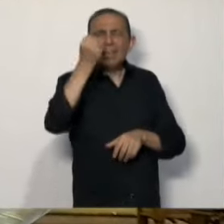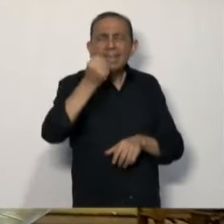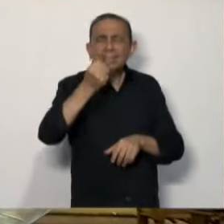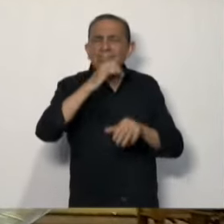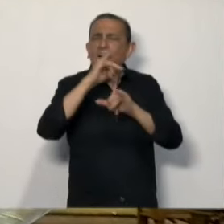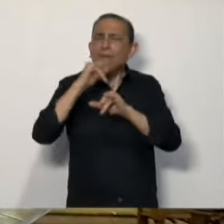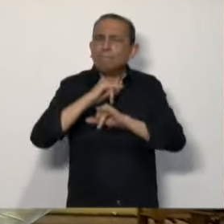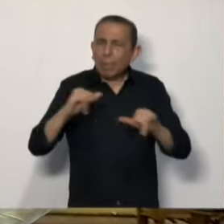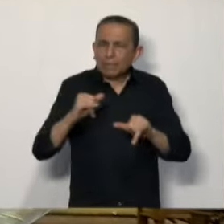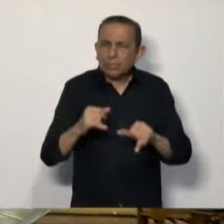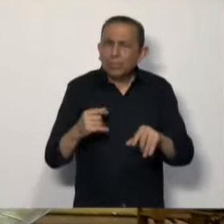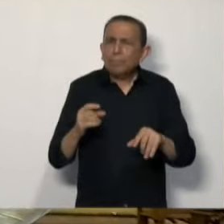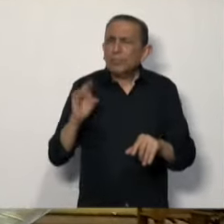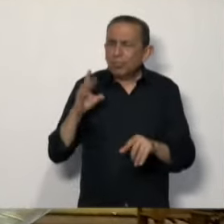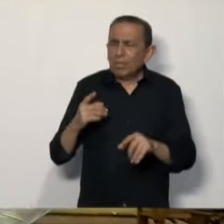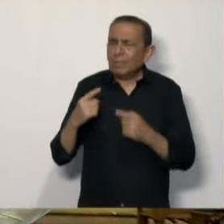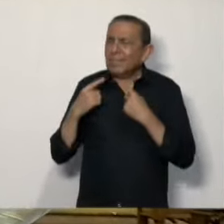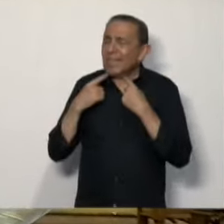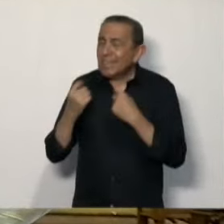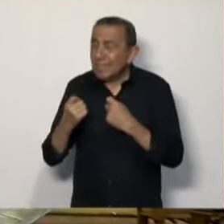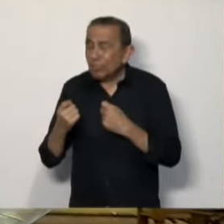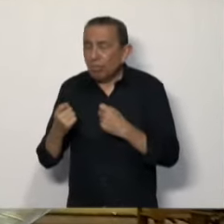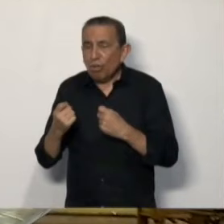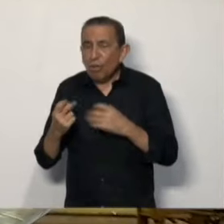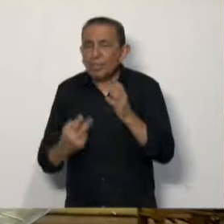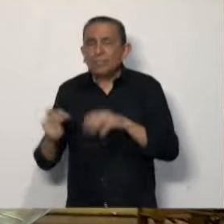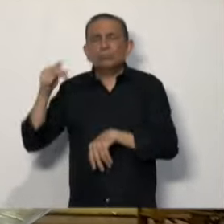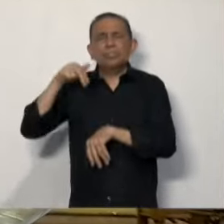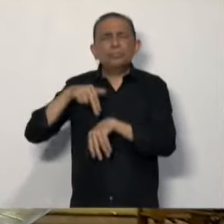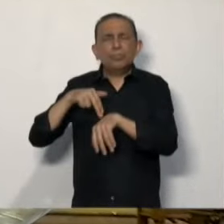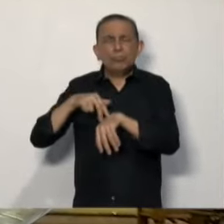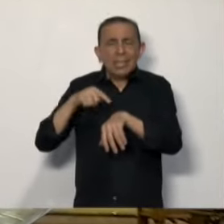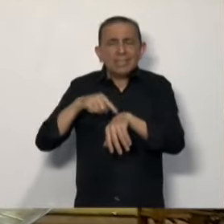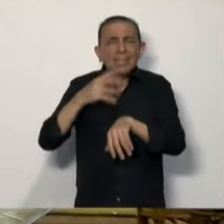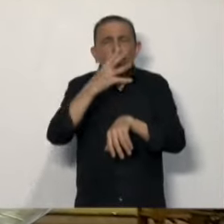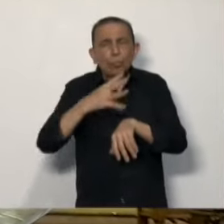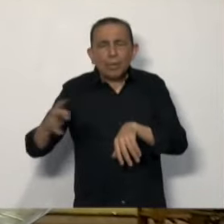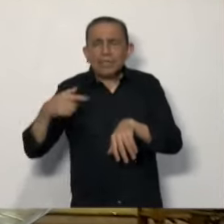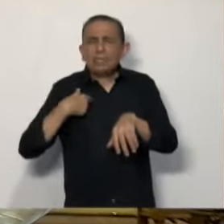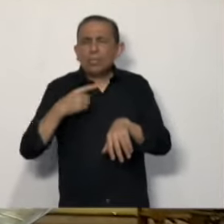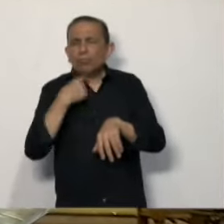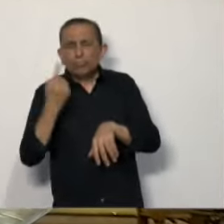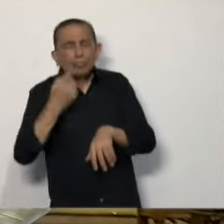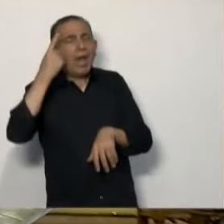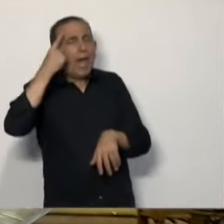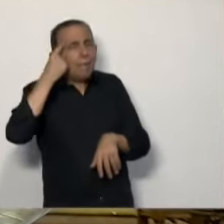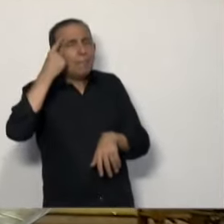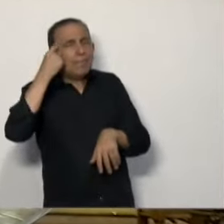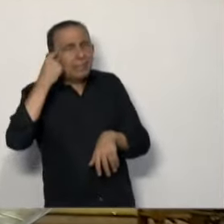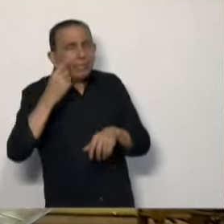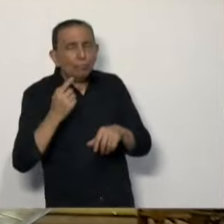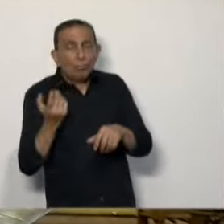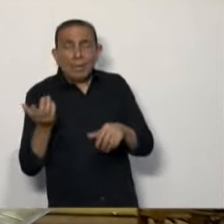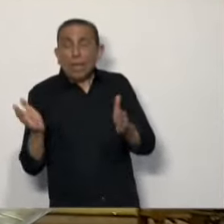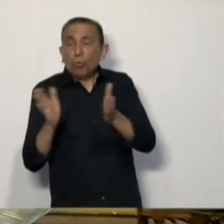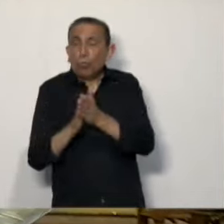solo celebremos a un Cristo que resucita, sino que durante la Cuaresma nos hemos capacitado para resucitar con Él